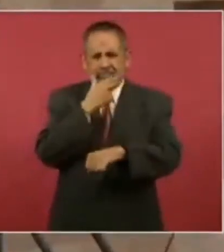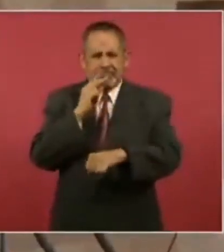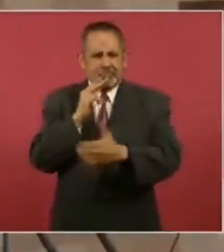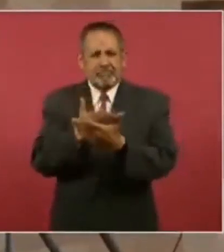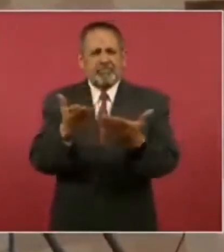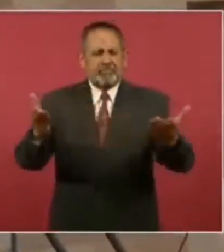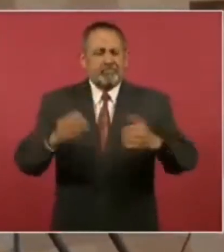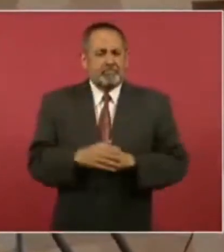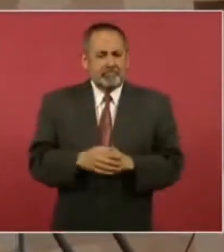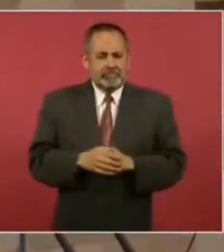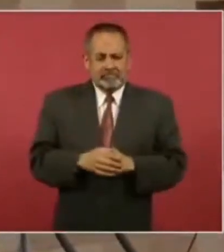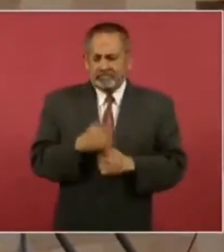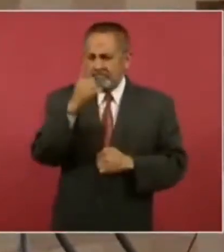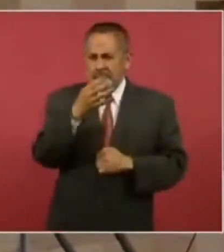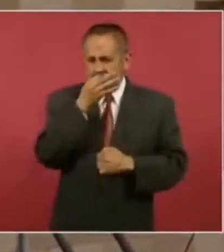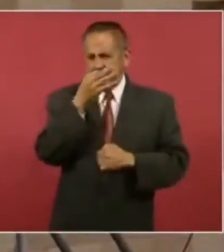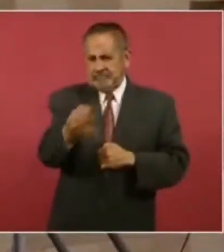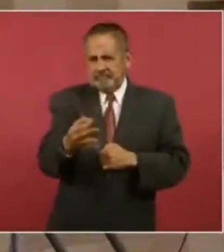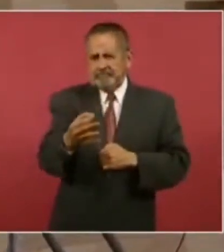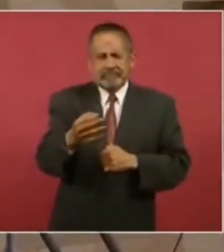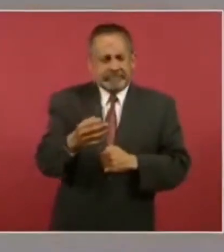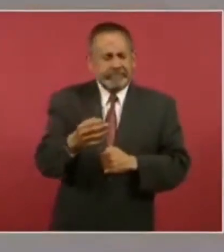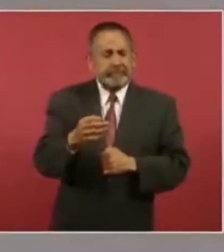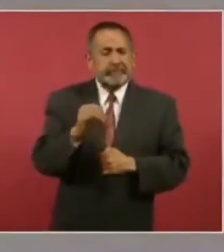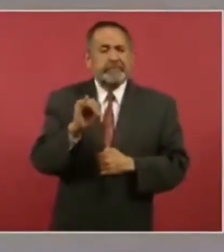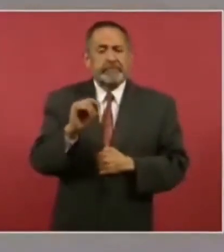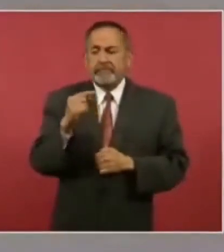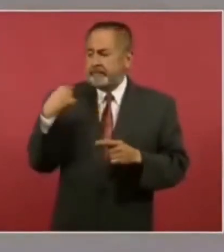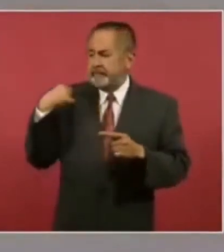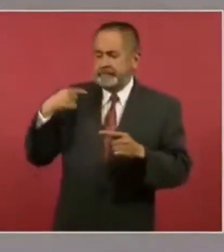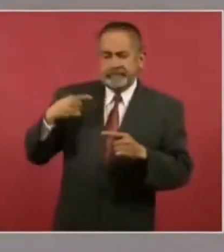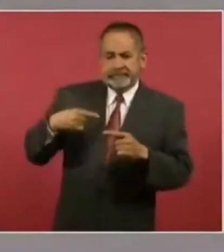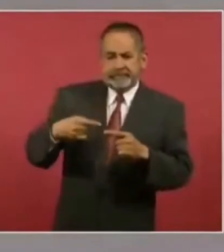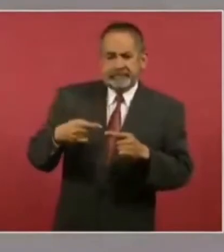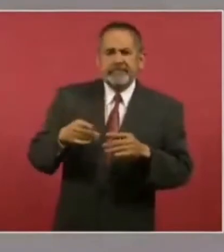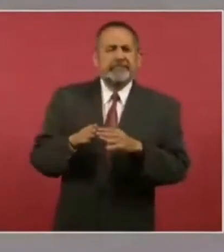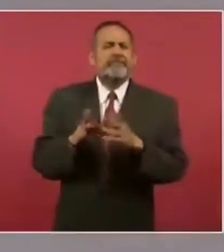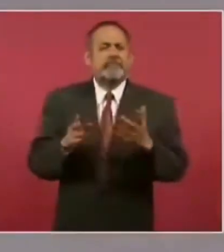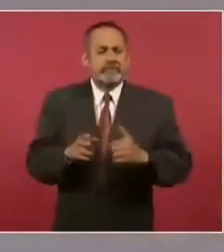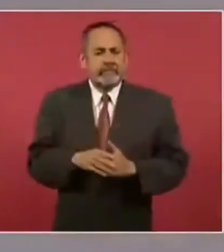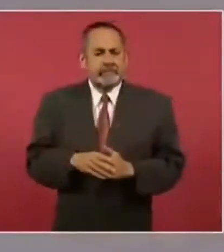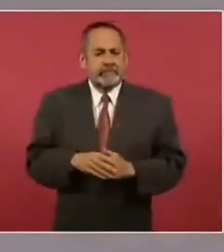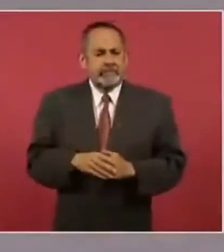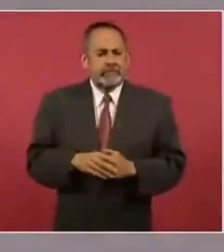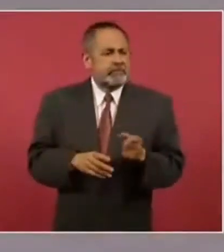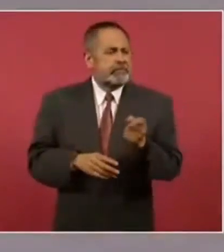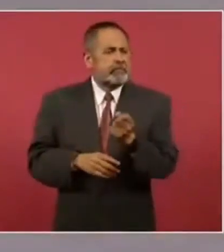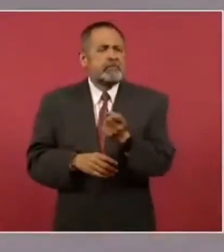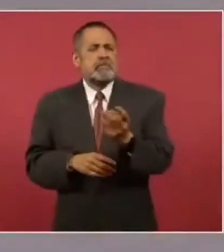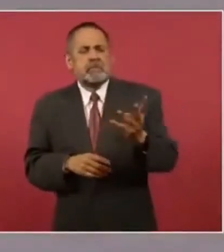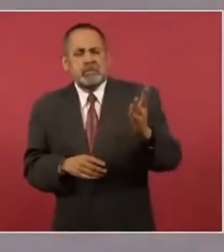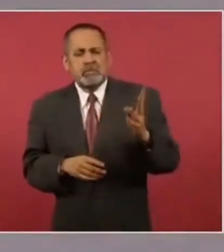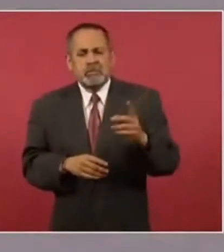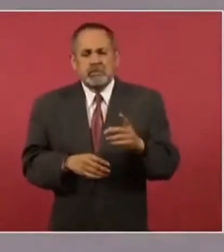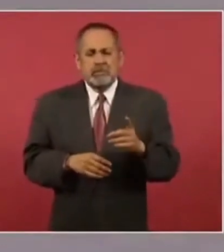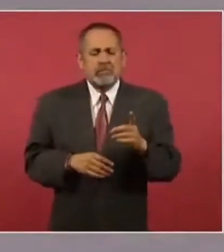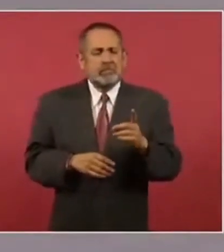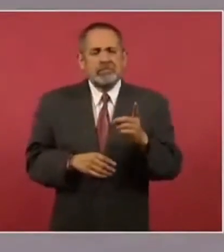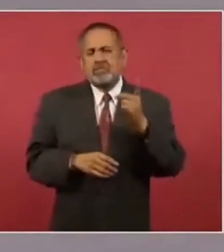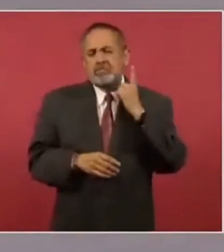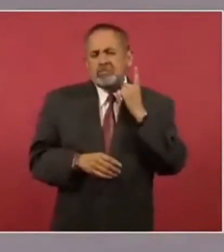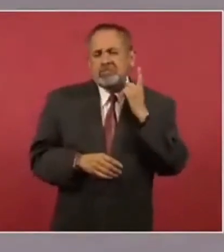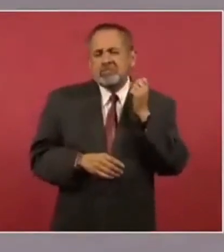No puedo dejar de mencionar que en los últimos días algunos legisladores de Estados